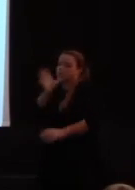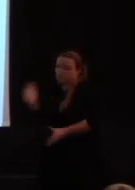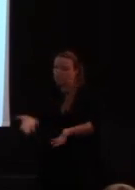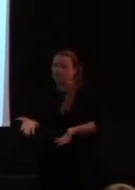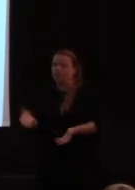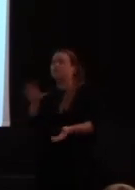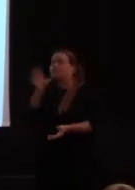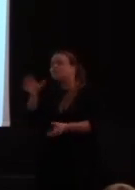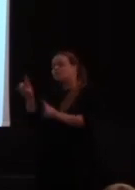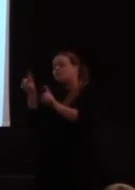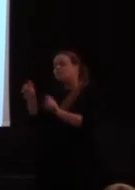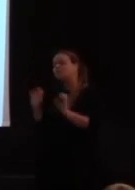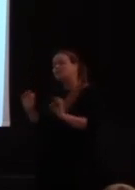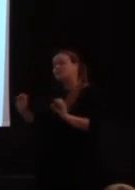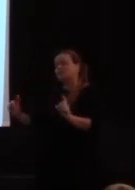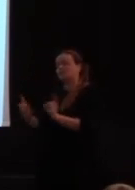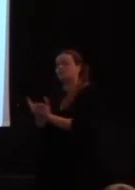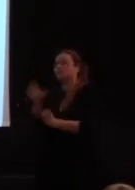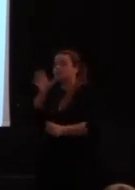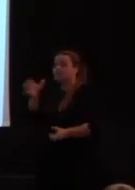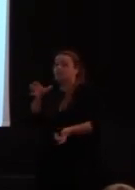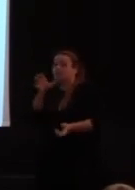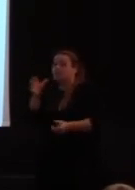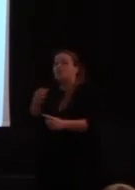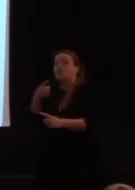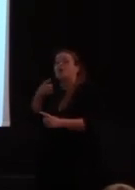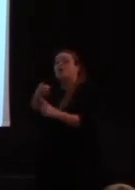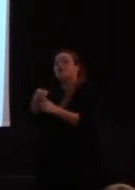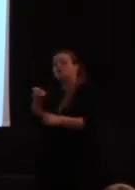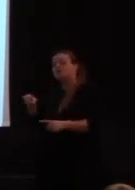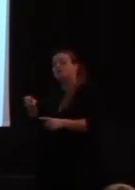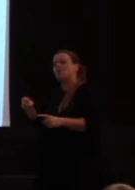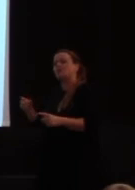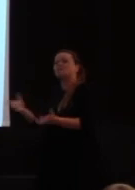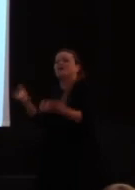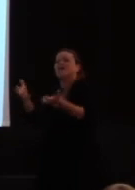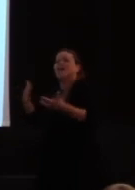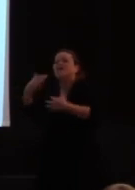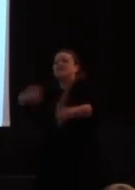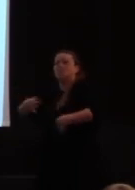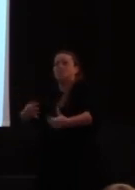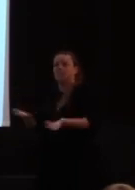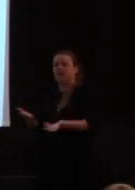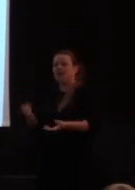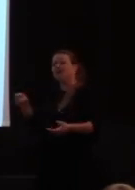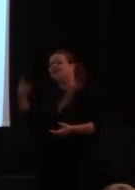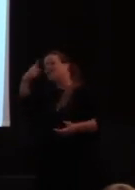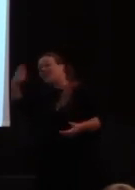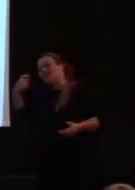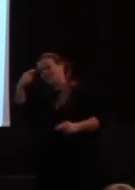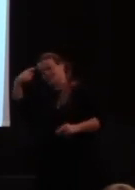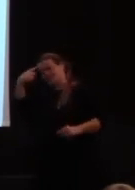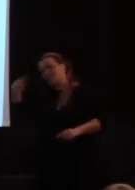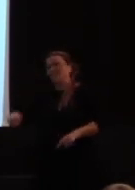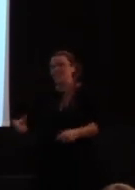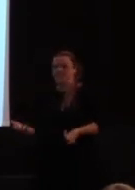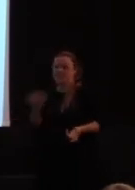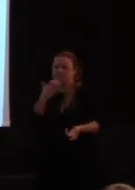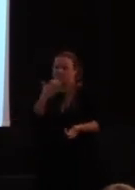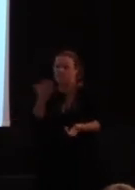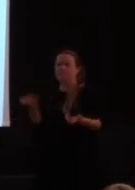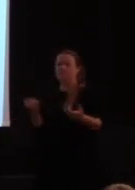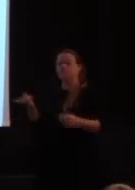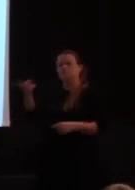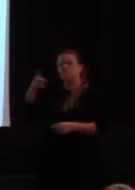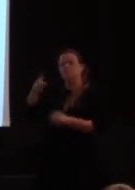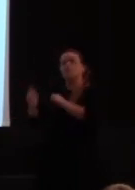le preguntamos eso? Porque lo que queremos es que tenga seguridad y que crea que lo sabe. Pues ya sabemos, es mentira. Pero podemos hacer eso.